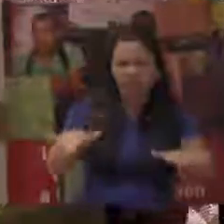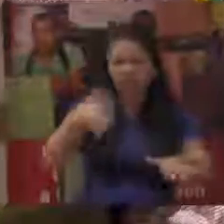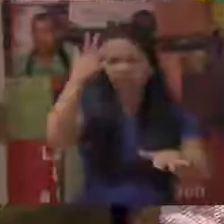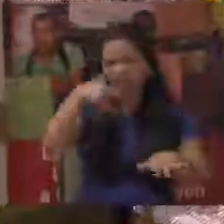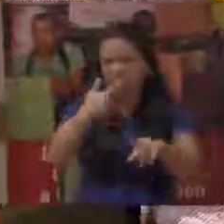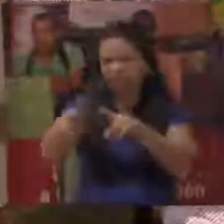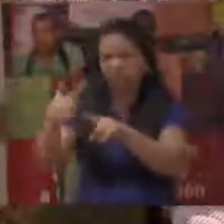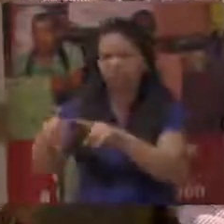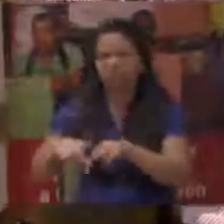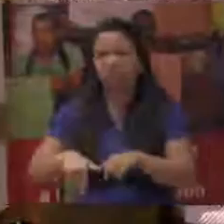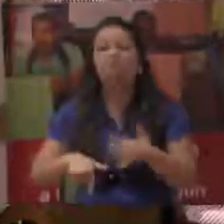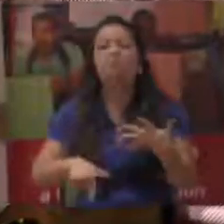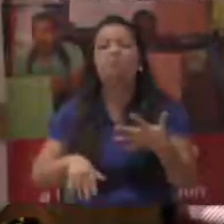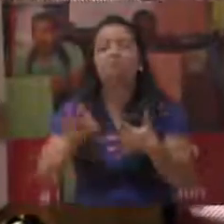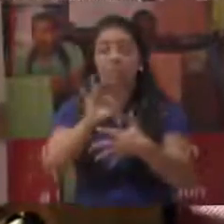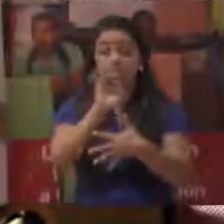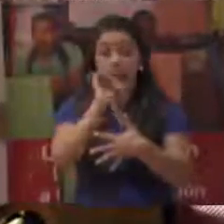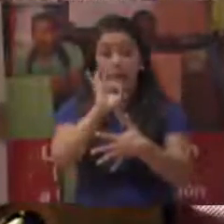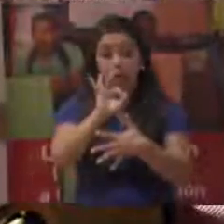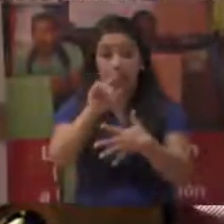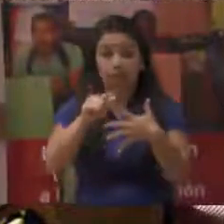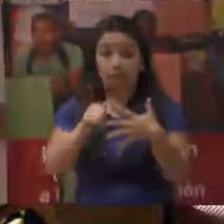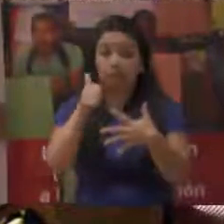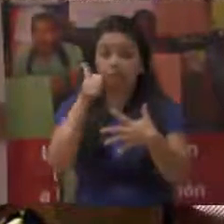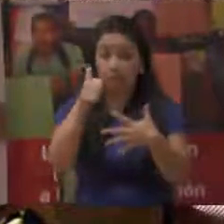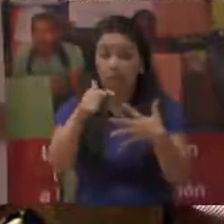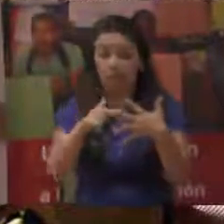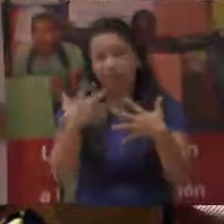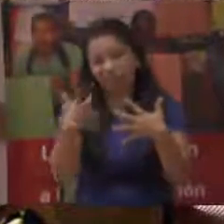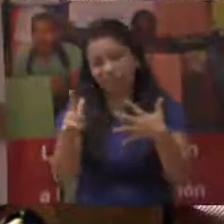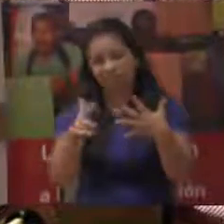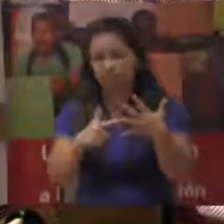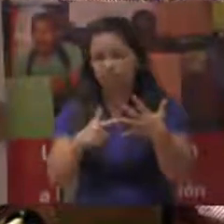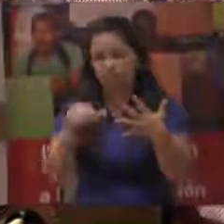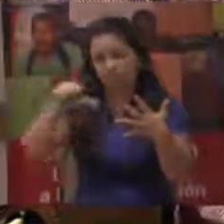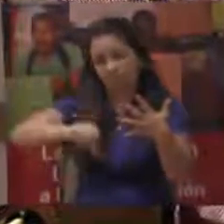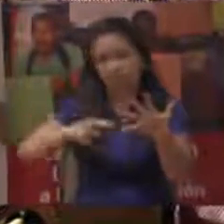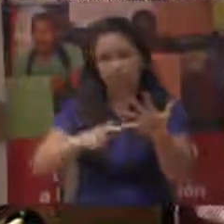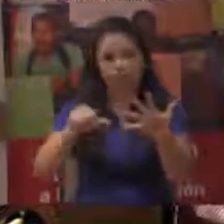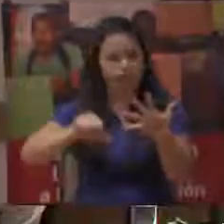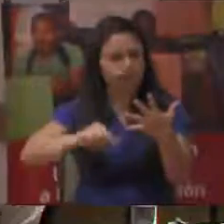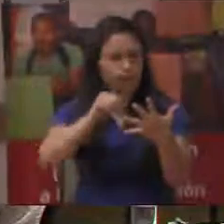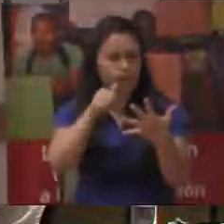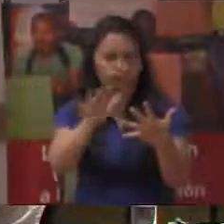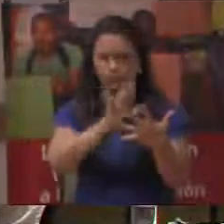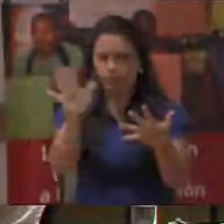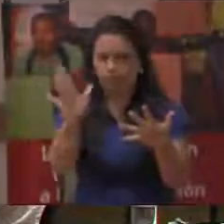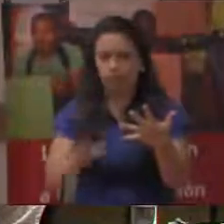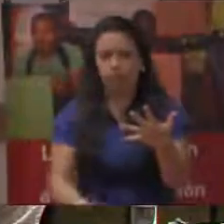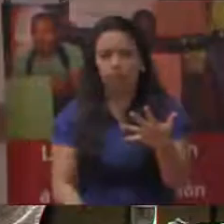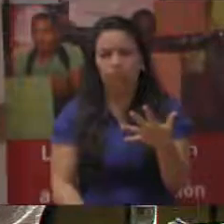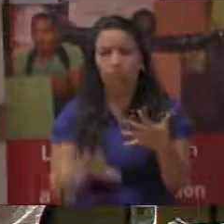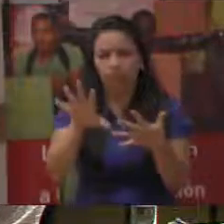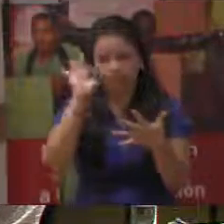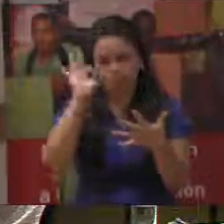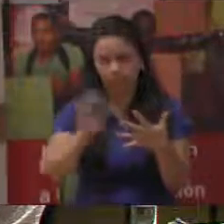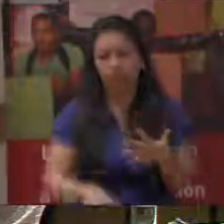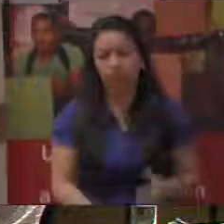A, excelente, B, bueno, C, regular, D, deficiente, E, malo. Voten.